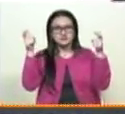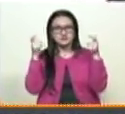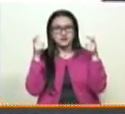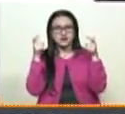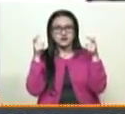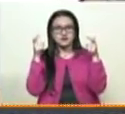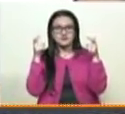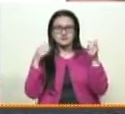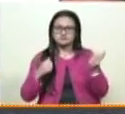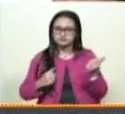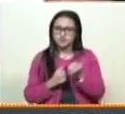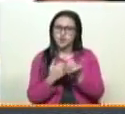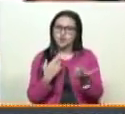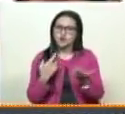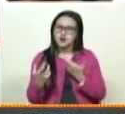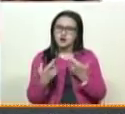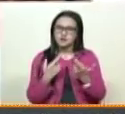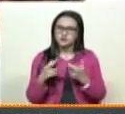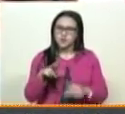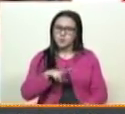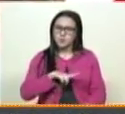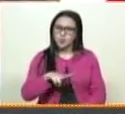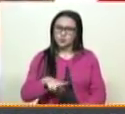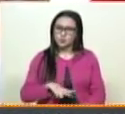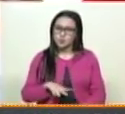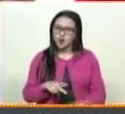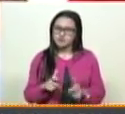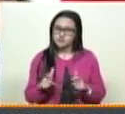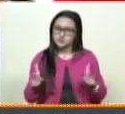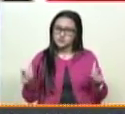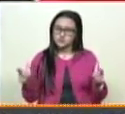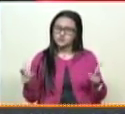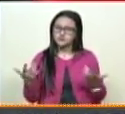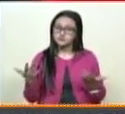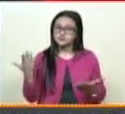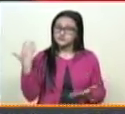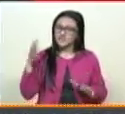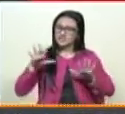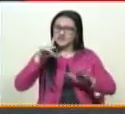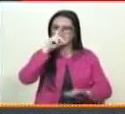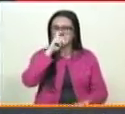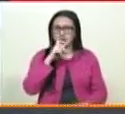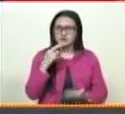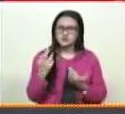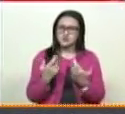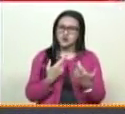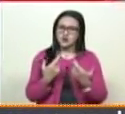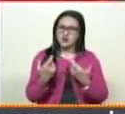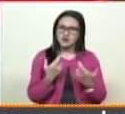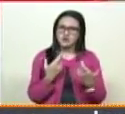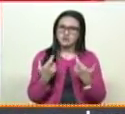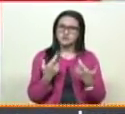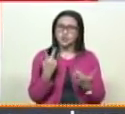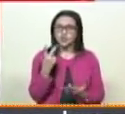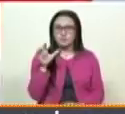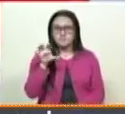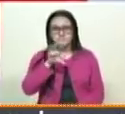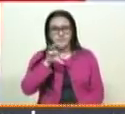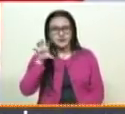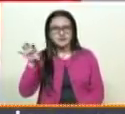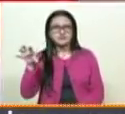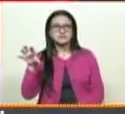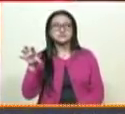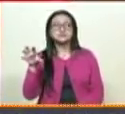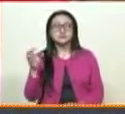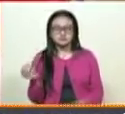por impulsar las relaciones con Portugal, por lo que manifestó que desde hace una década las relaciones entre estos dos países entraron en